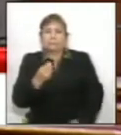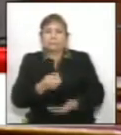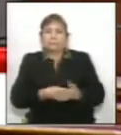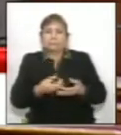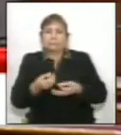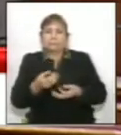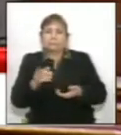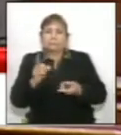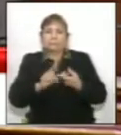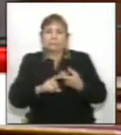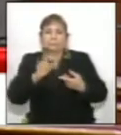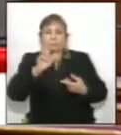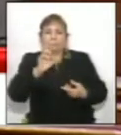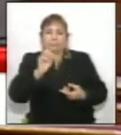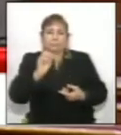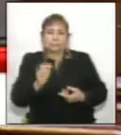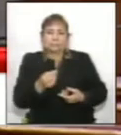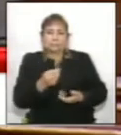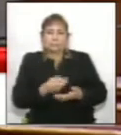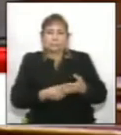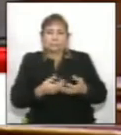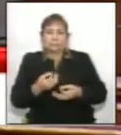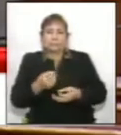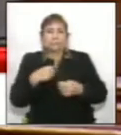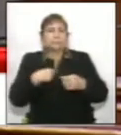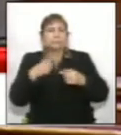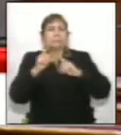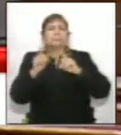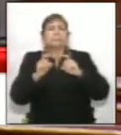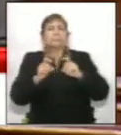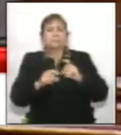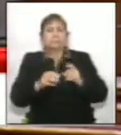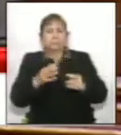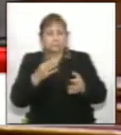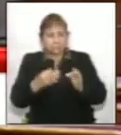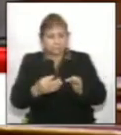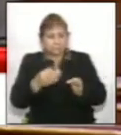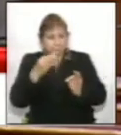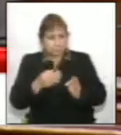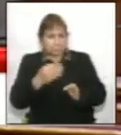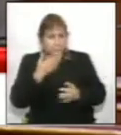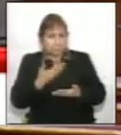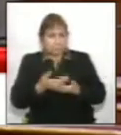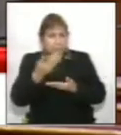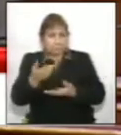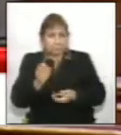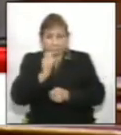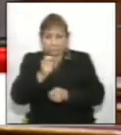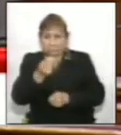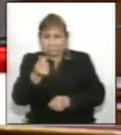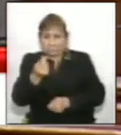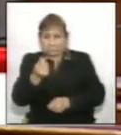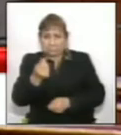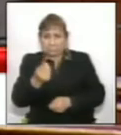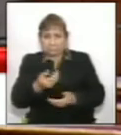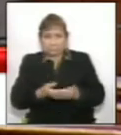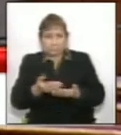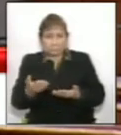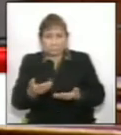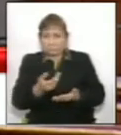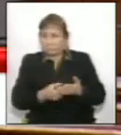de hasta 30.000 soles, me pregunto si únicamente es cuestión de dar dinero y luego pasar a cabo